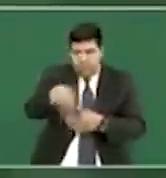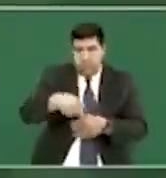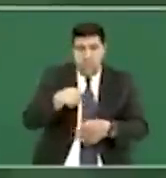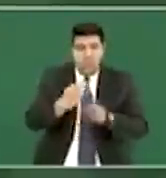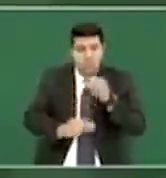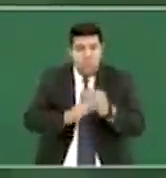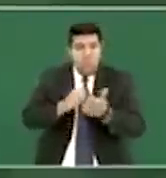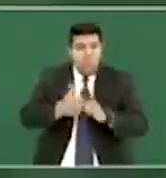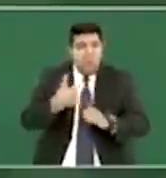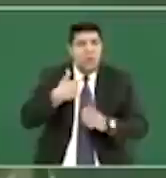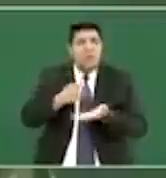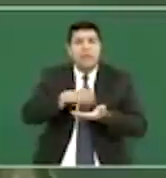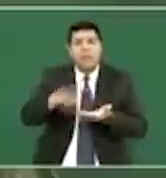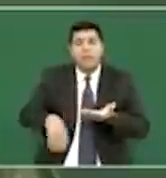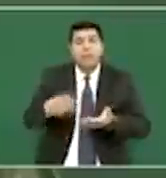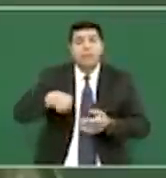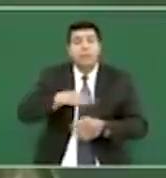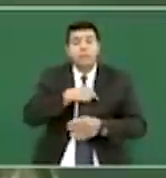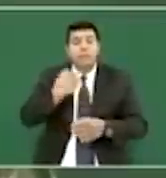evolución